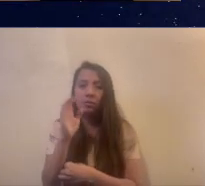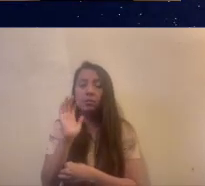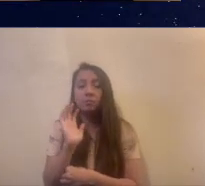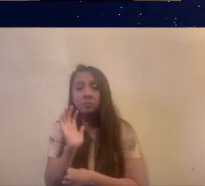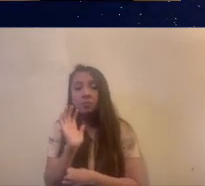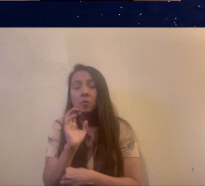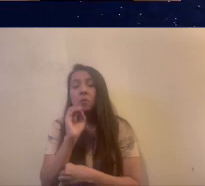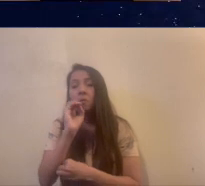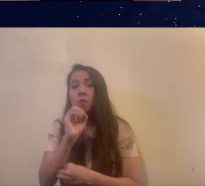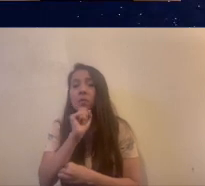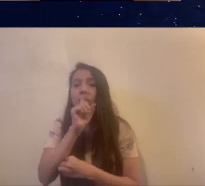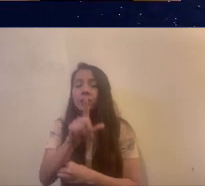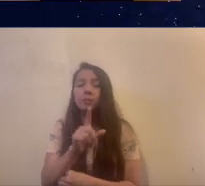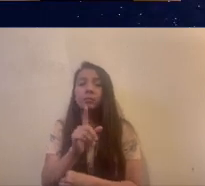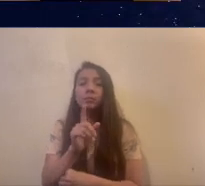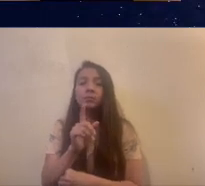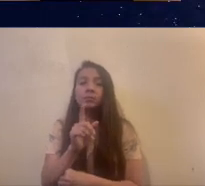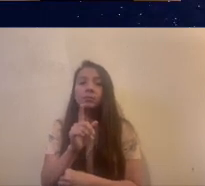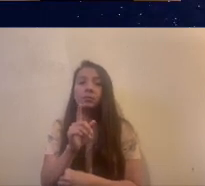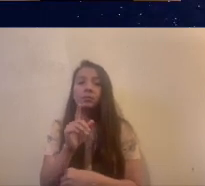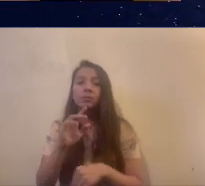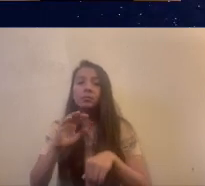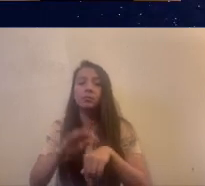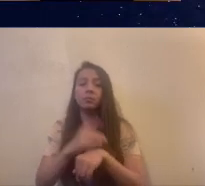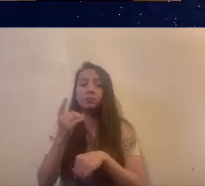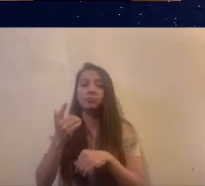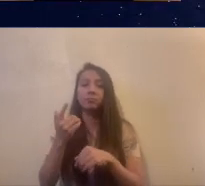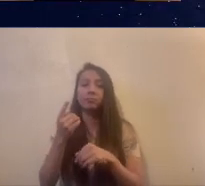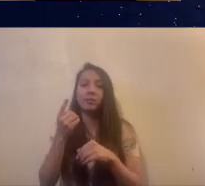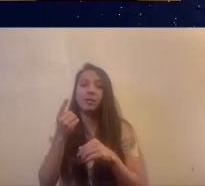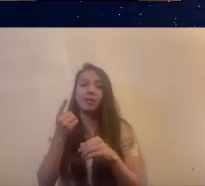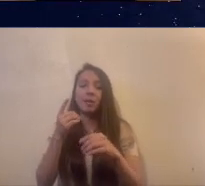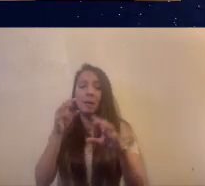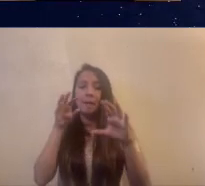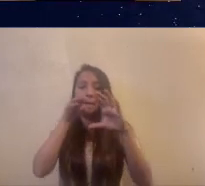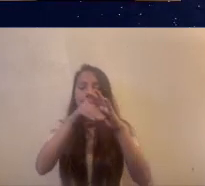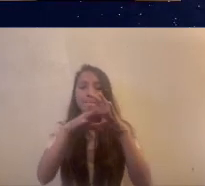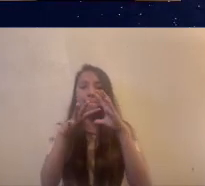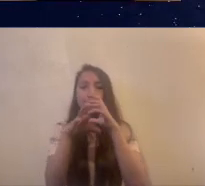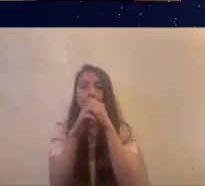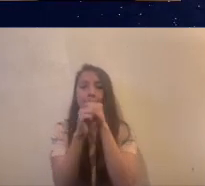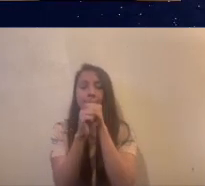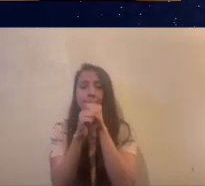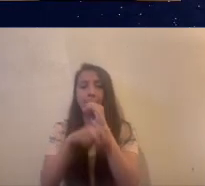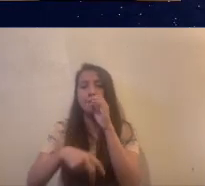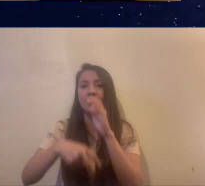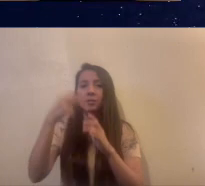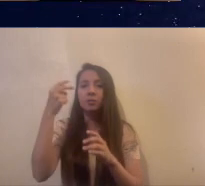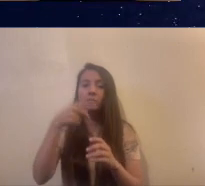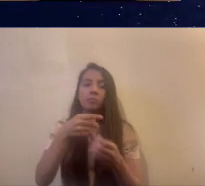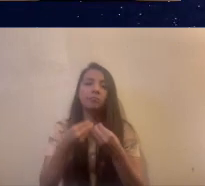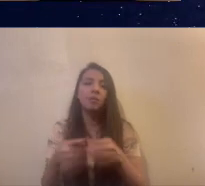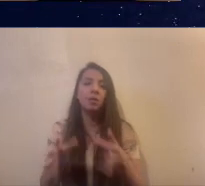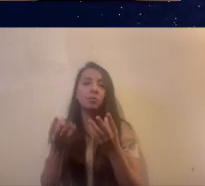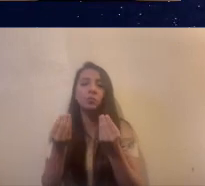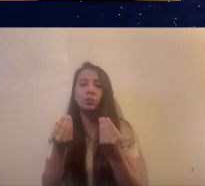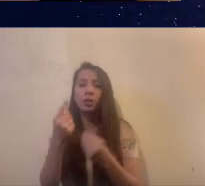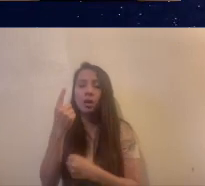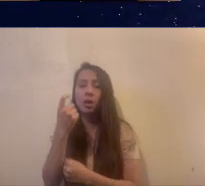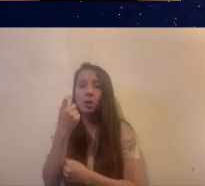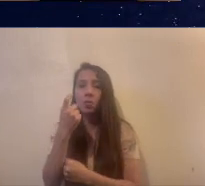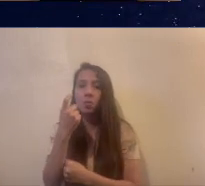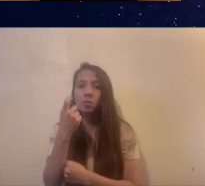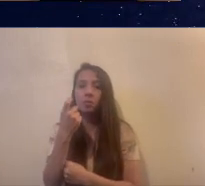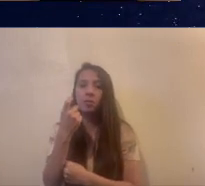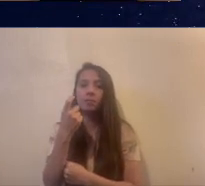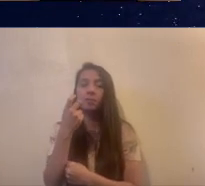la ausencia de la atmósfera, es decir, en el vacío hay una gran pérdida de agua, lo que hace que